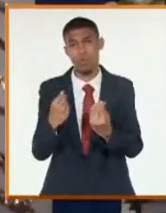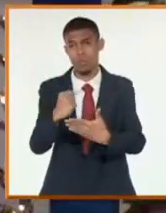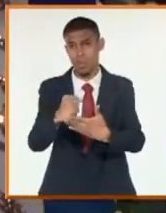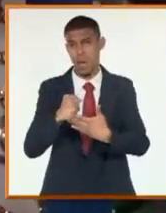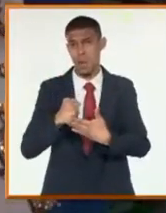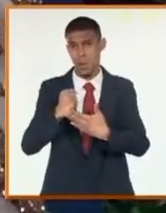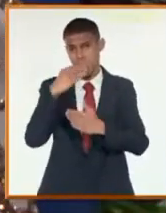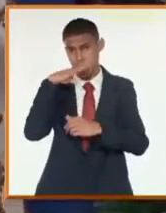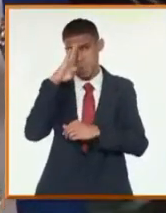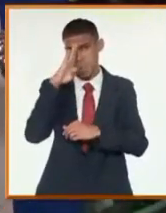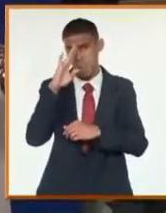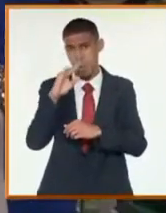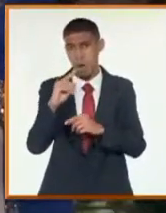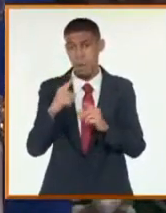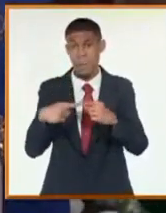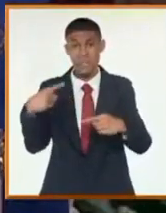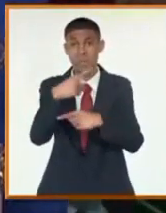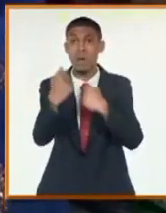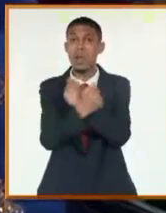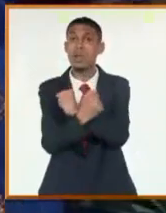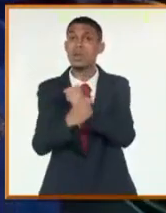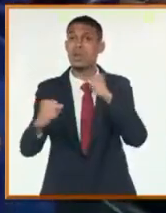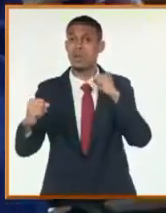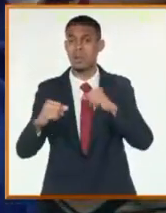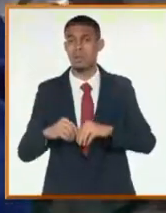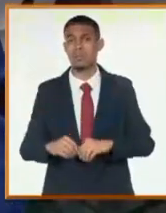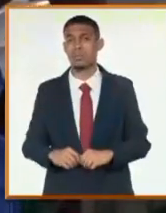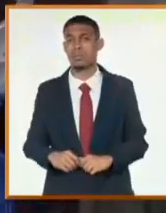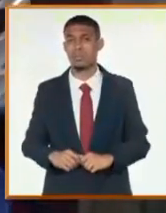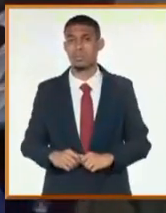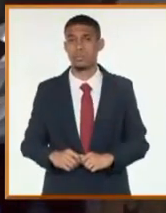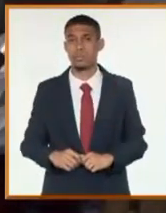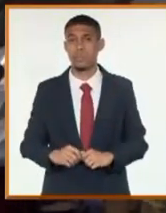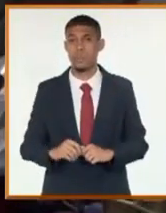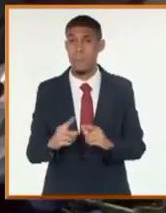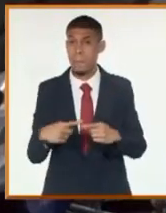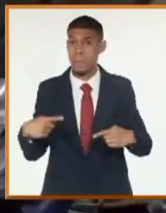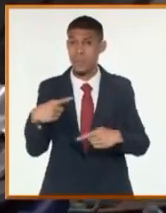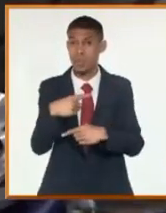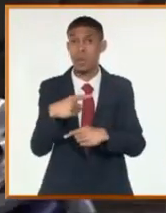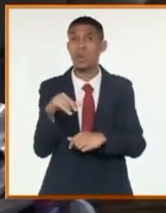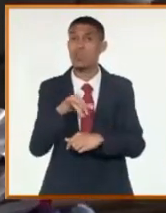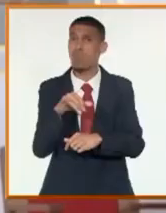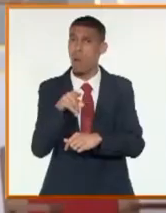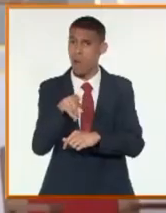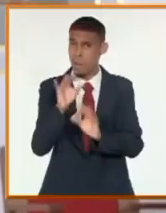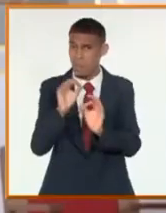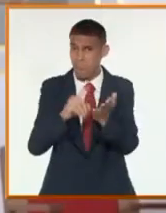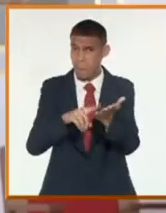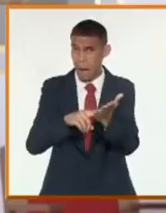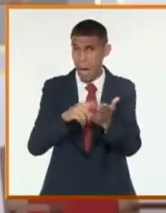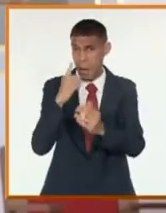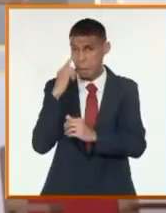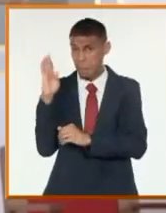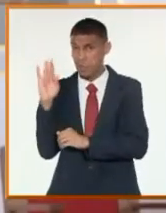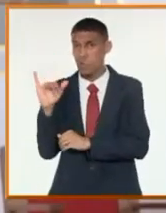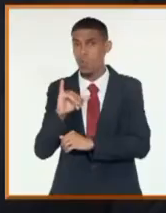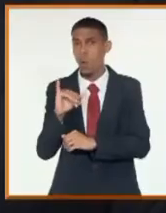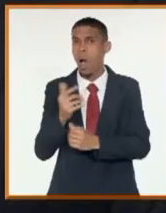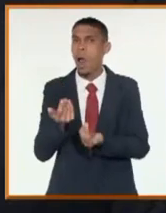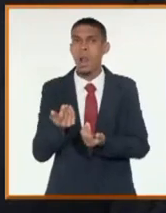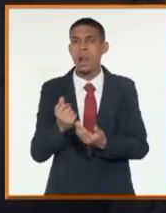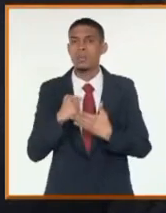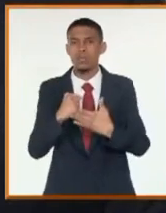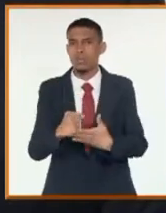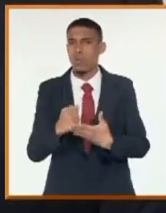del independentismo. En ese escenario en particular fue también muy, muy gratificante y aporta